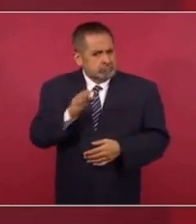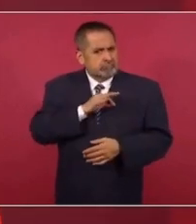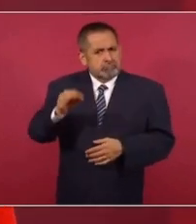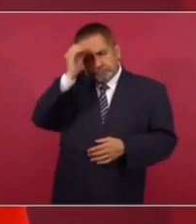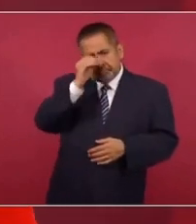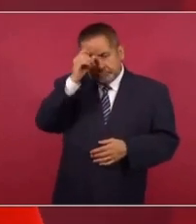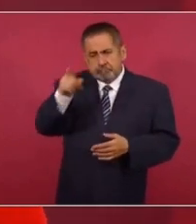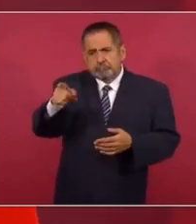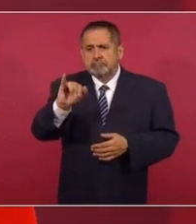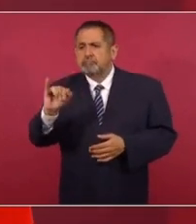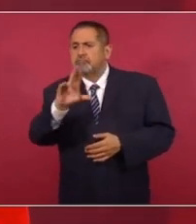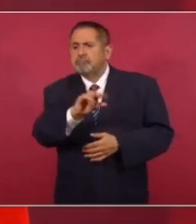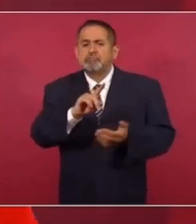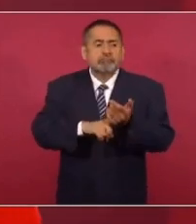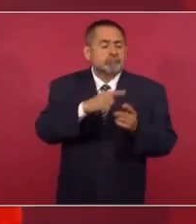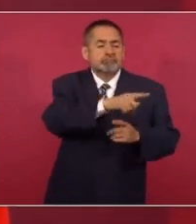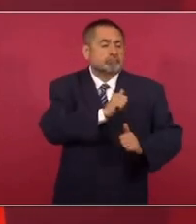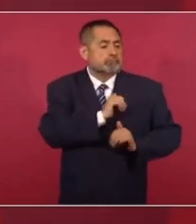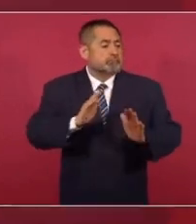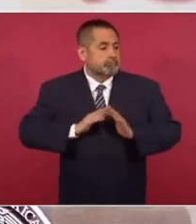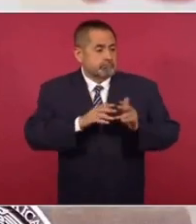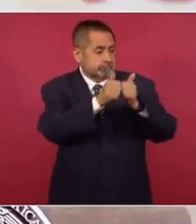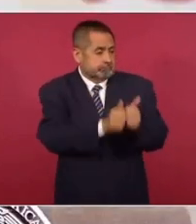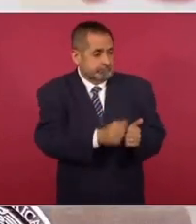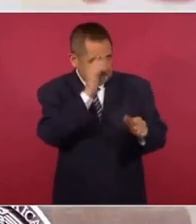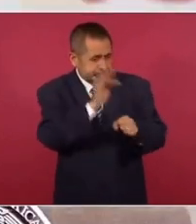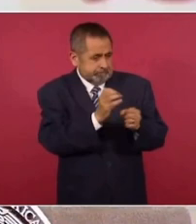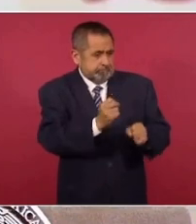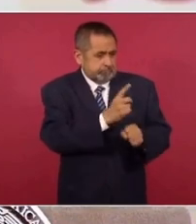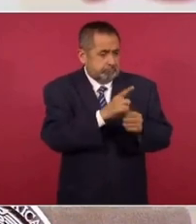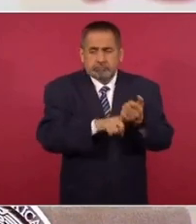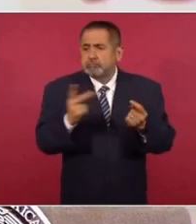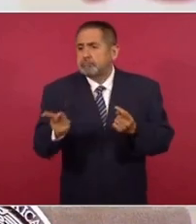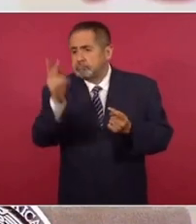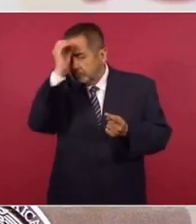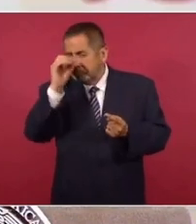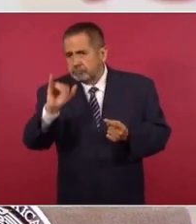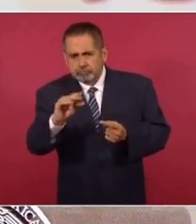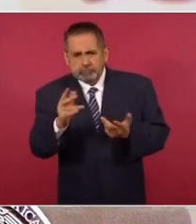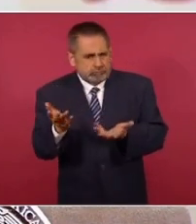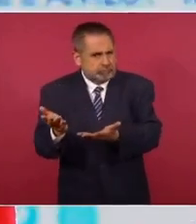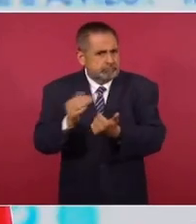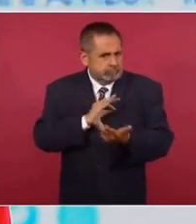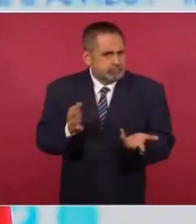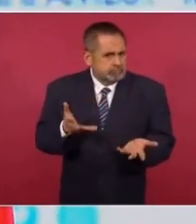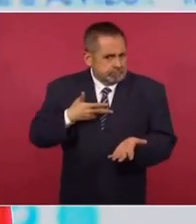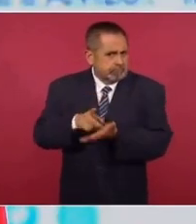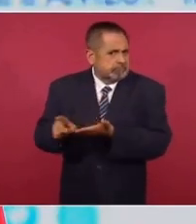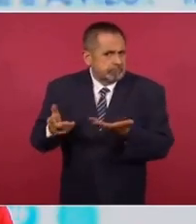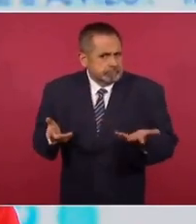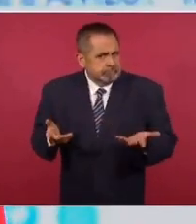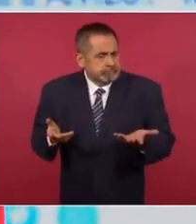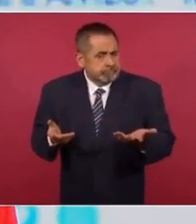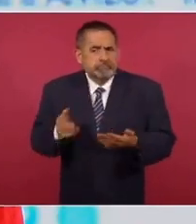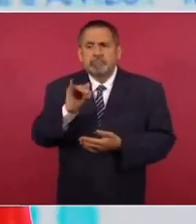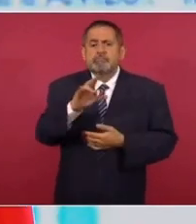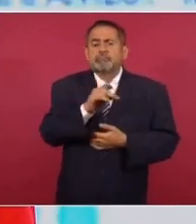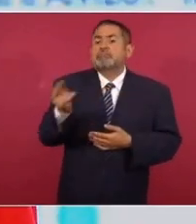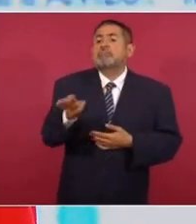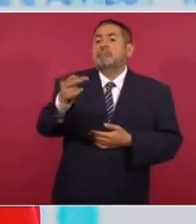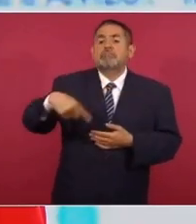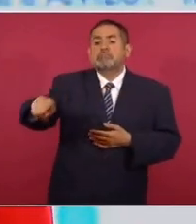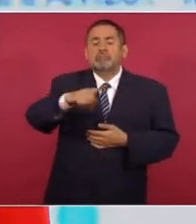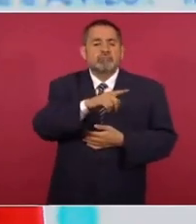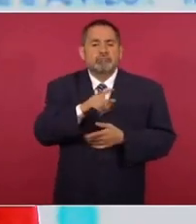Armadas permanezcan hasta 2028 en labores de seguridad? ¿Qué el pueblo no tiene el derecho de expresarse sobre si la